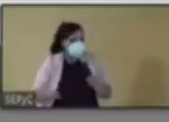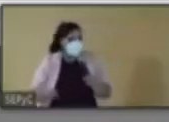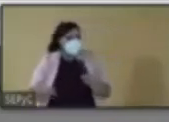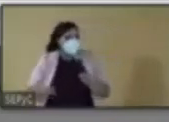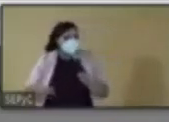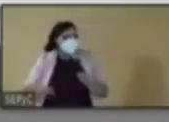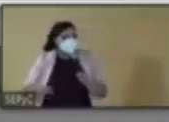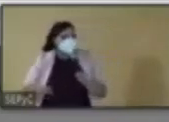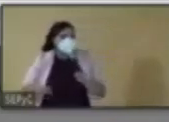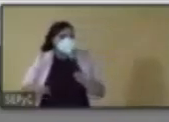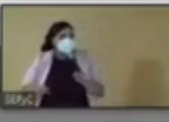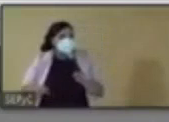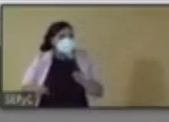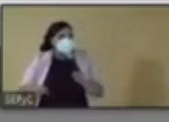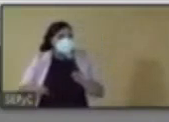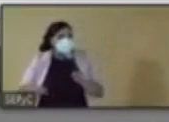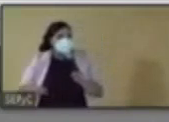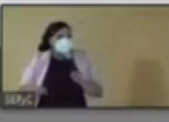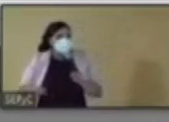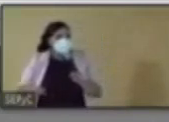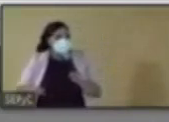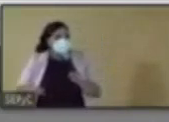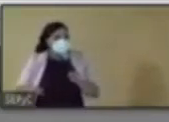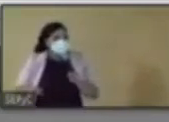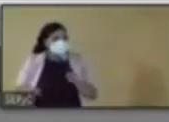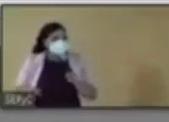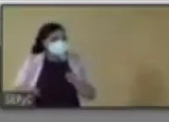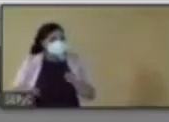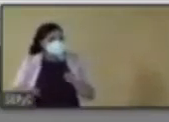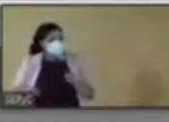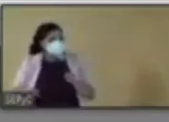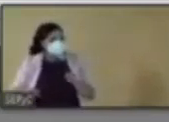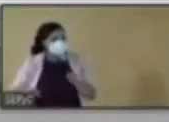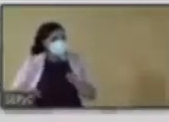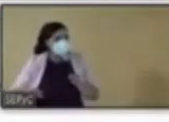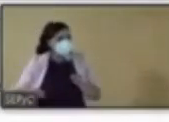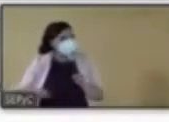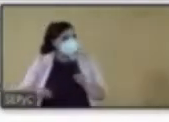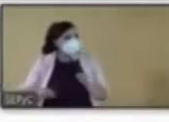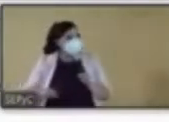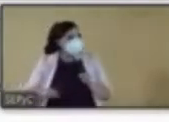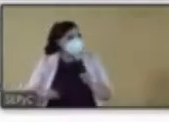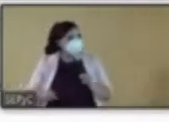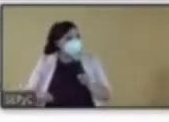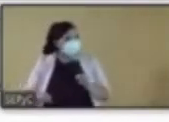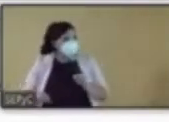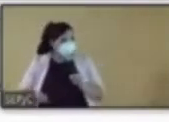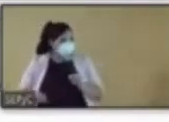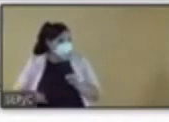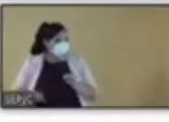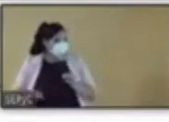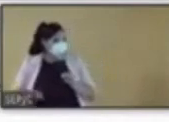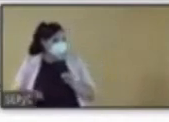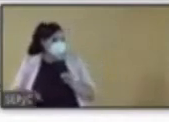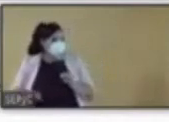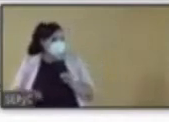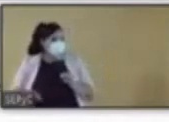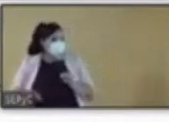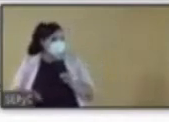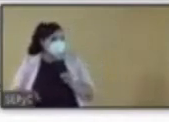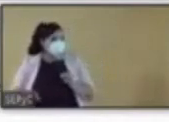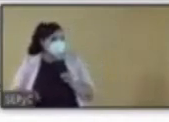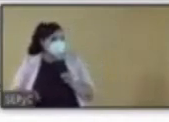siguiente. Llevo a cabo el envío con firma de esa nota aclaratoria. De nueva cuenta me da la